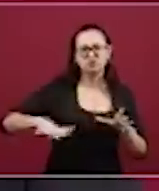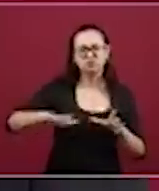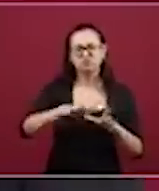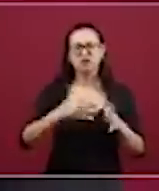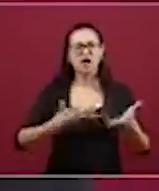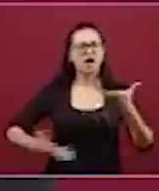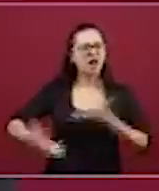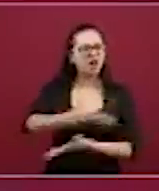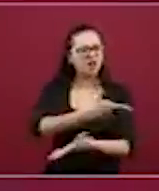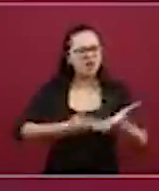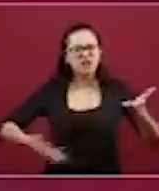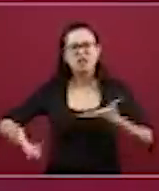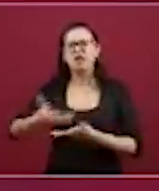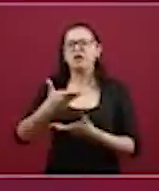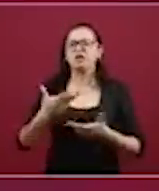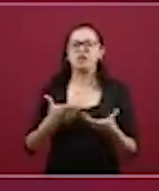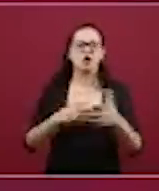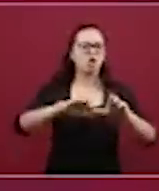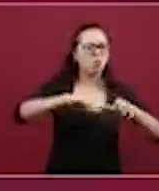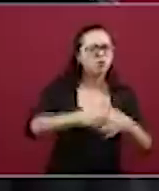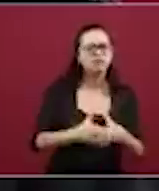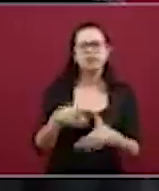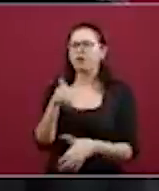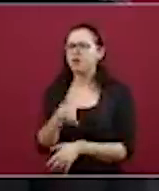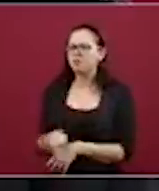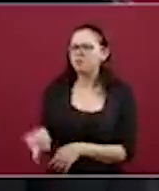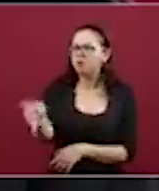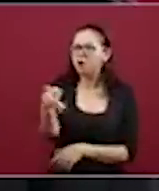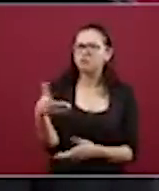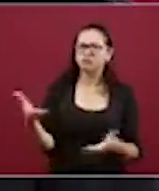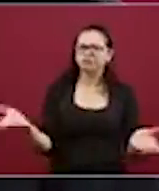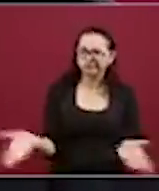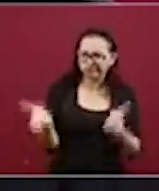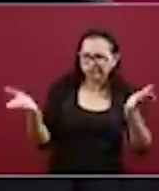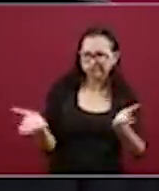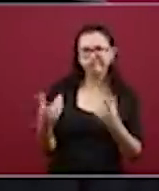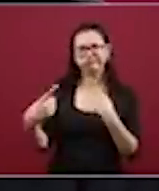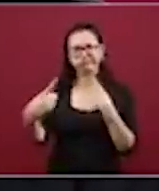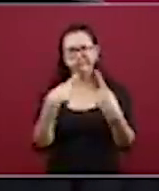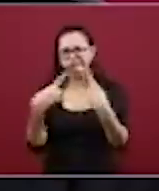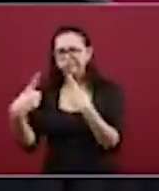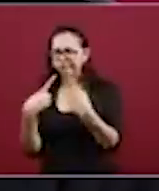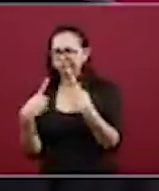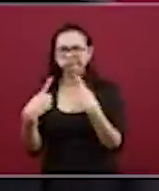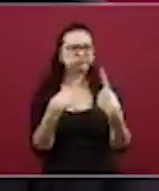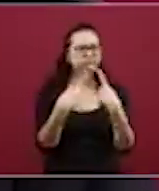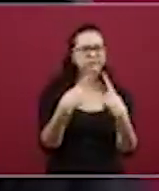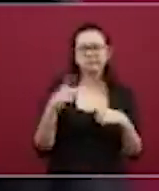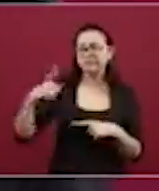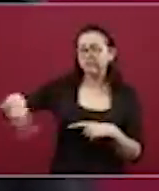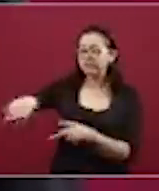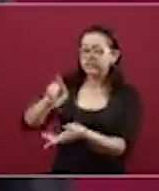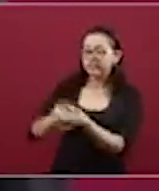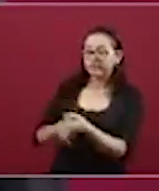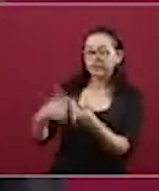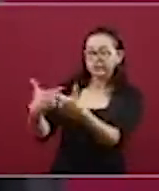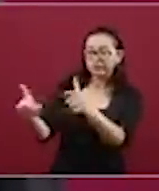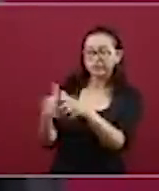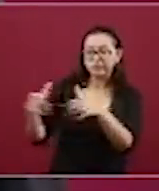debate en las comunidades, en los pueblos, al debate al interior del movimiento magisterial,